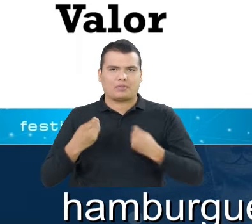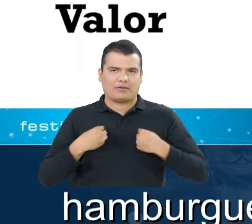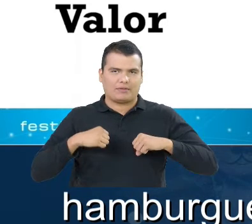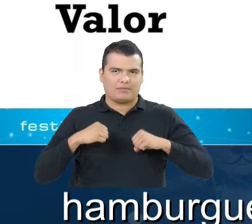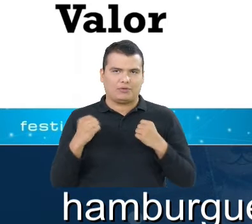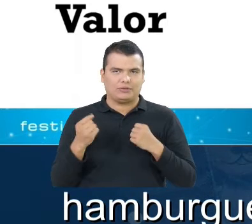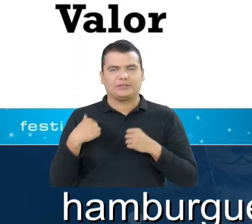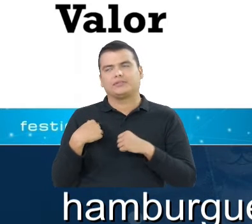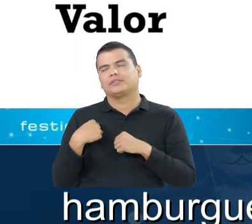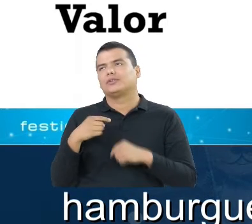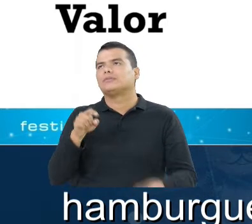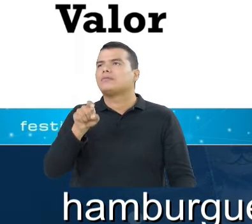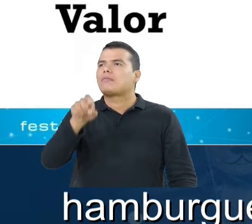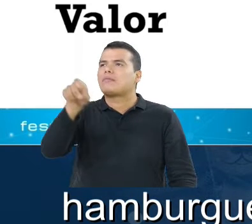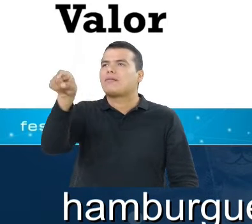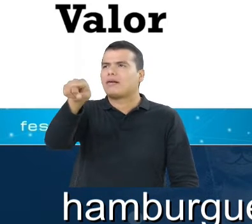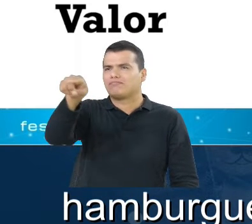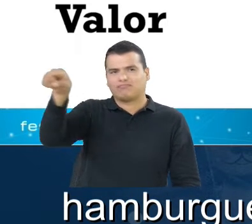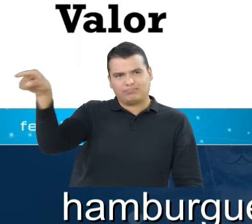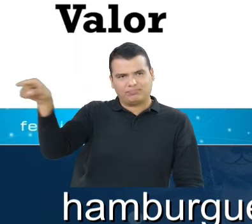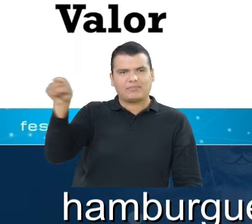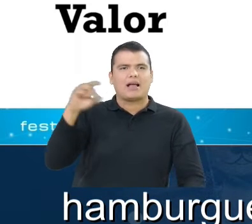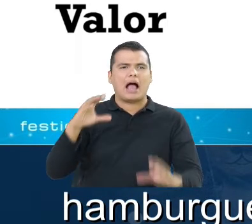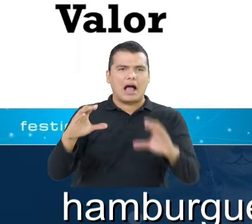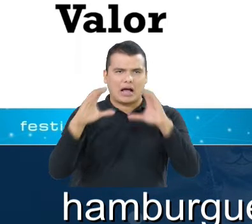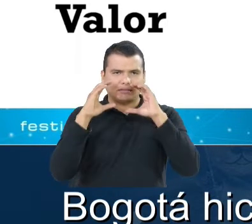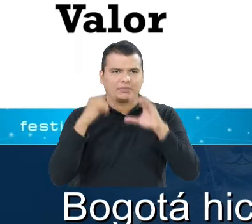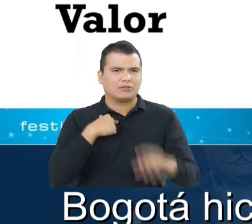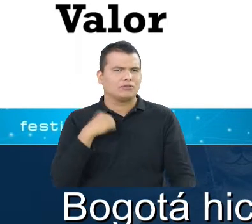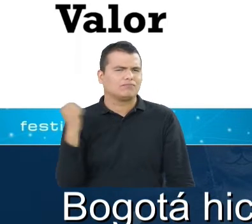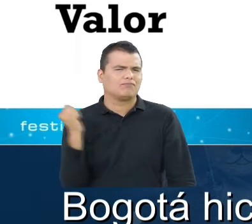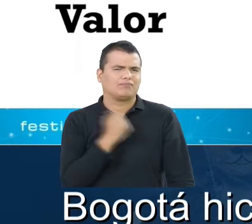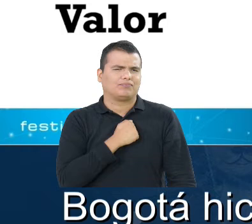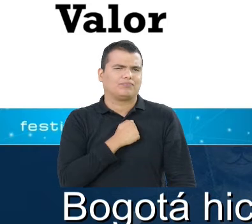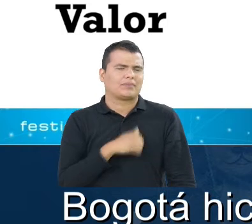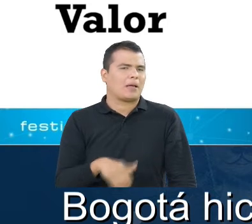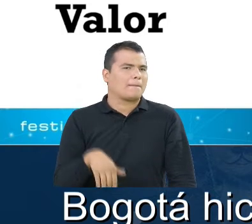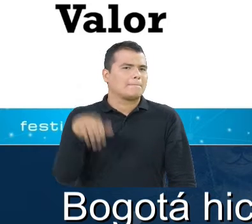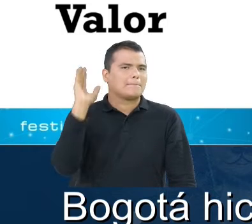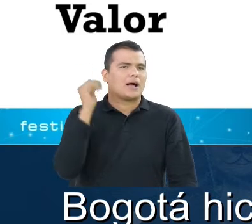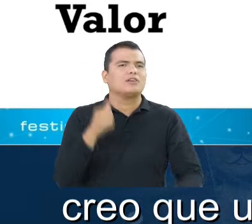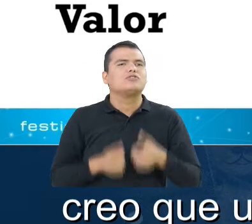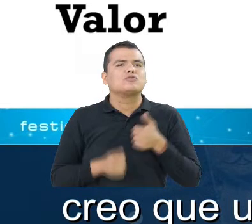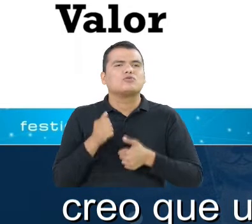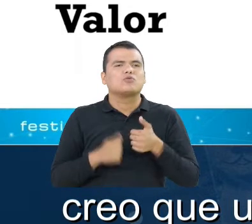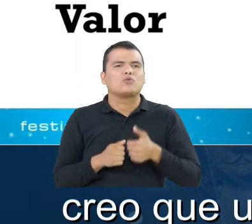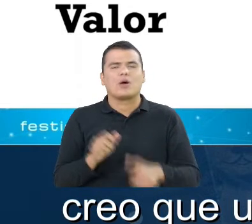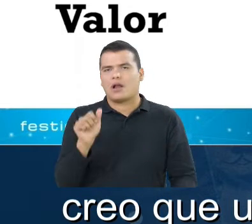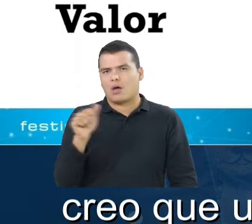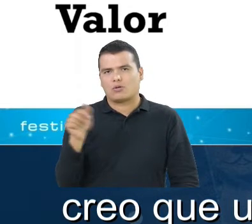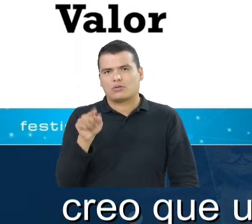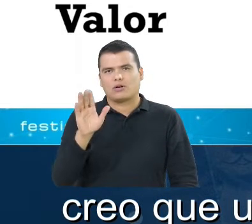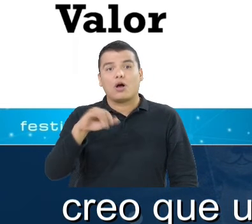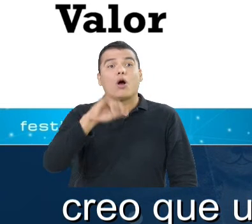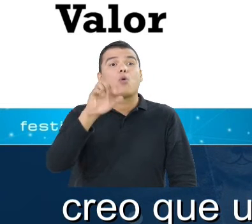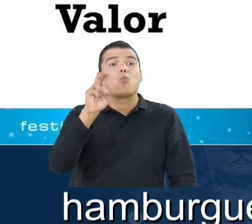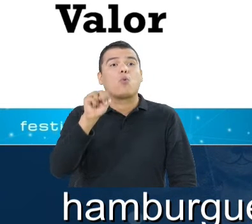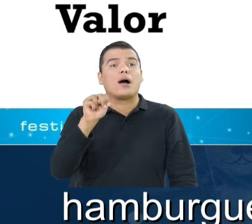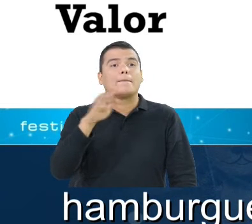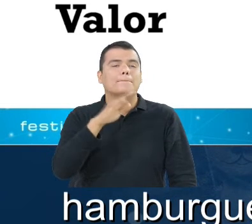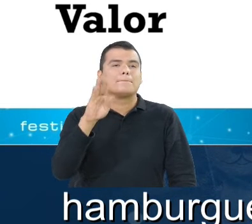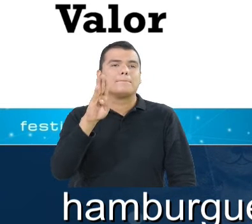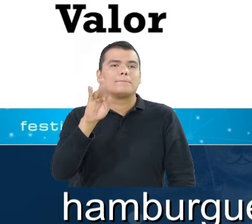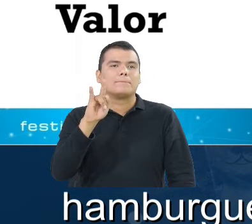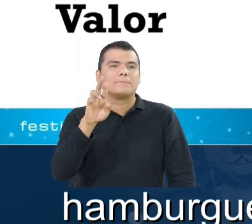tour de hamburguesas, que creo que ustedes lo conocieron, pero la hamburguesa que me encanta y que me gusta más es la de Home Burger. ¿Por qué me gusta? Porque